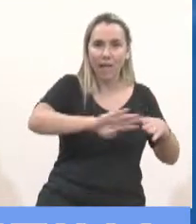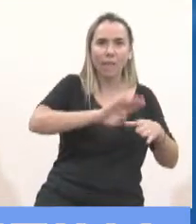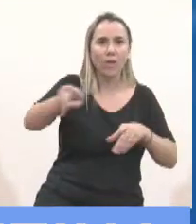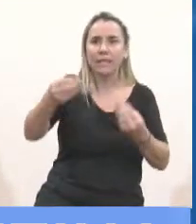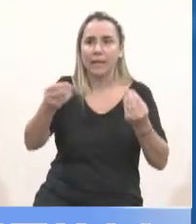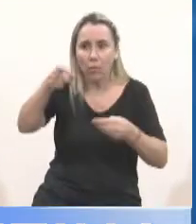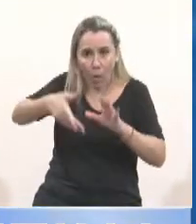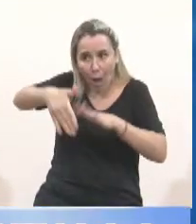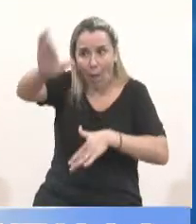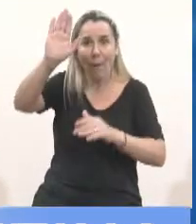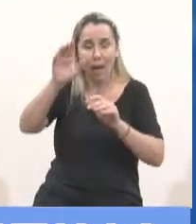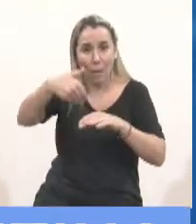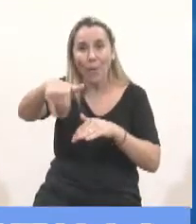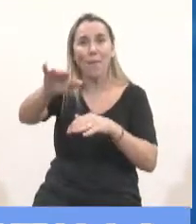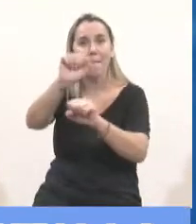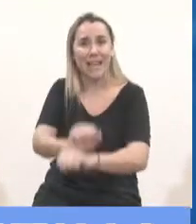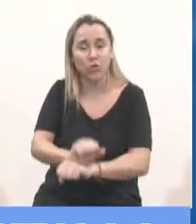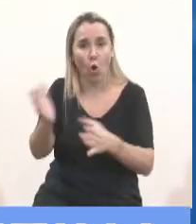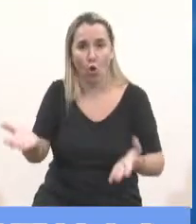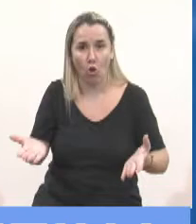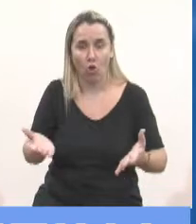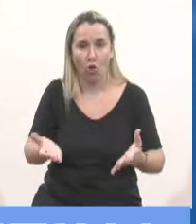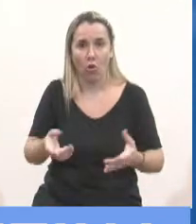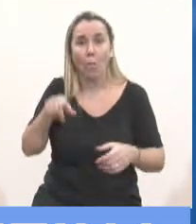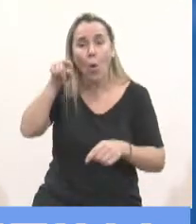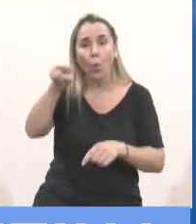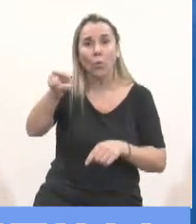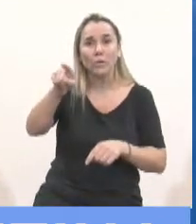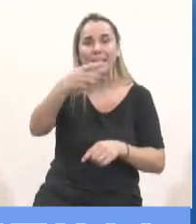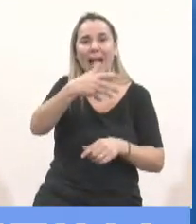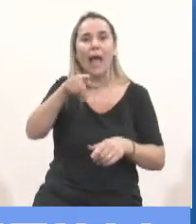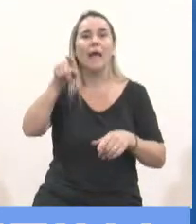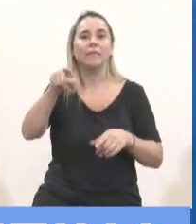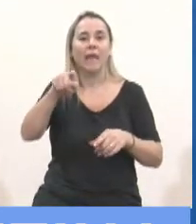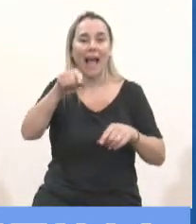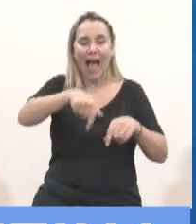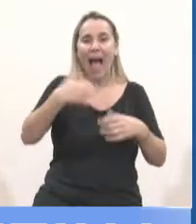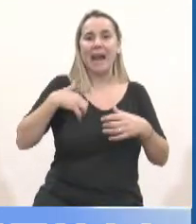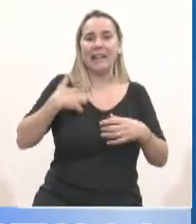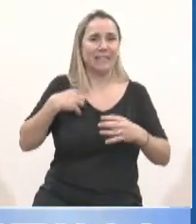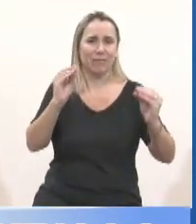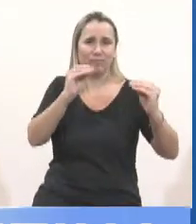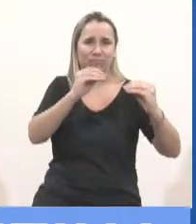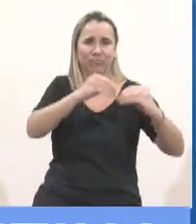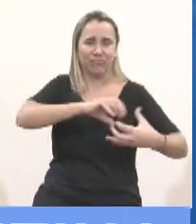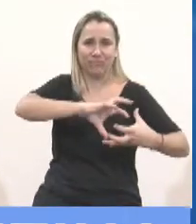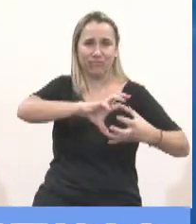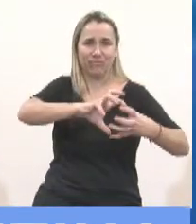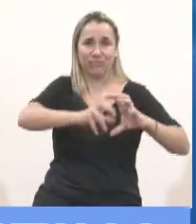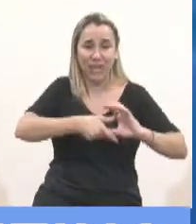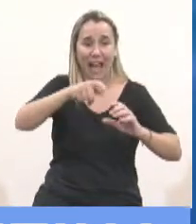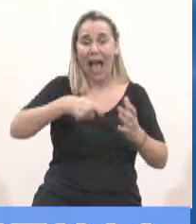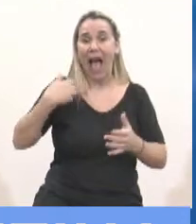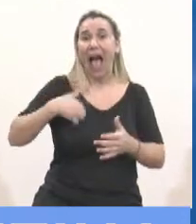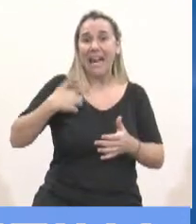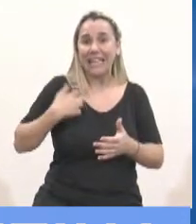Usted va a terminar preso por lo que está haciendo. Porque usted le está llevando a la Argentina una usura, una ola de nieve que la Argentina no va a